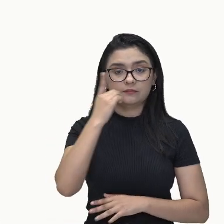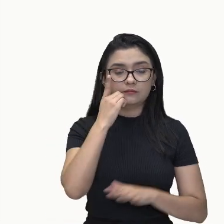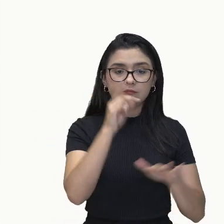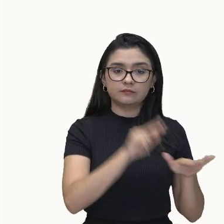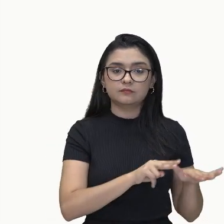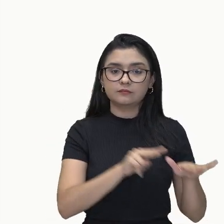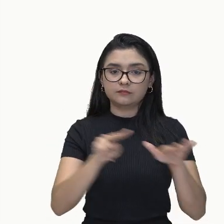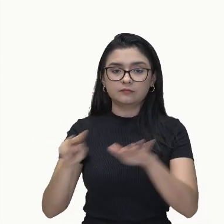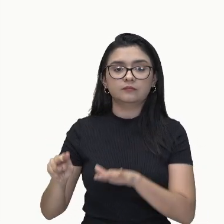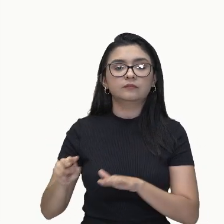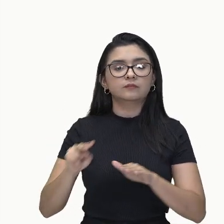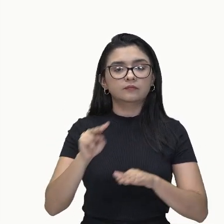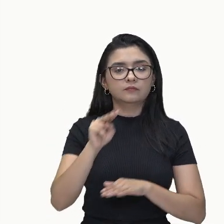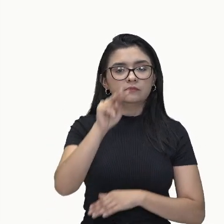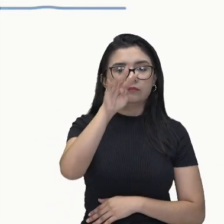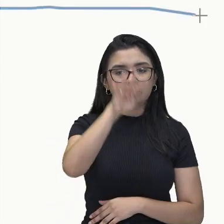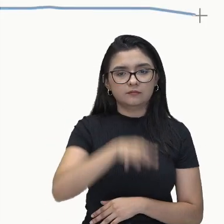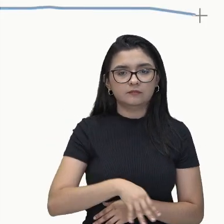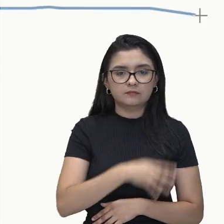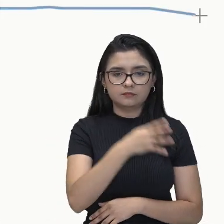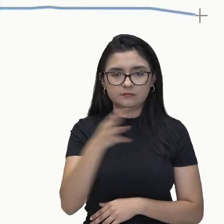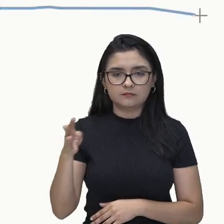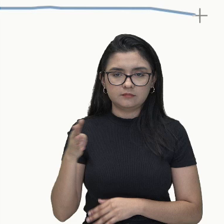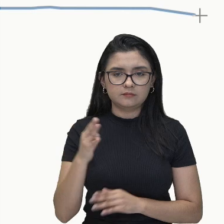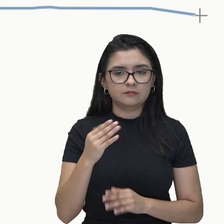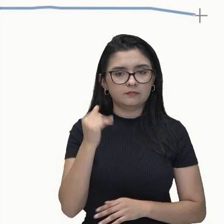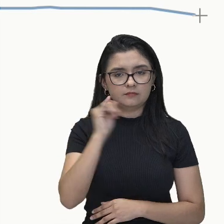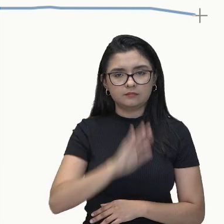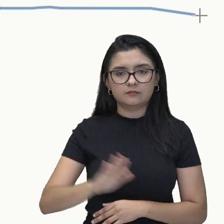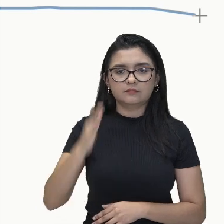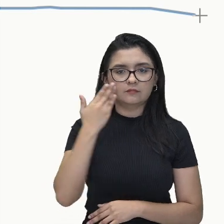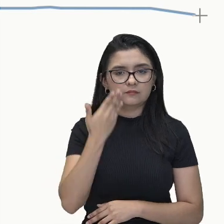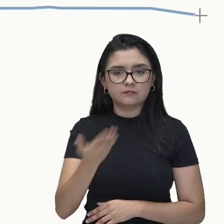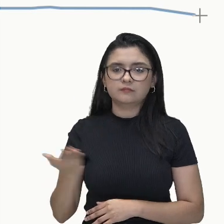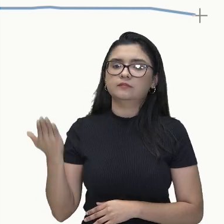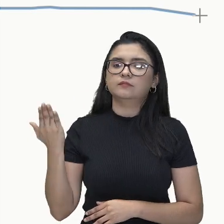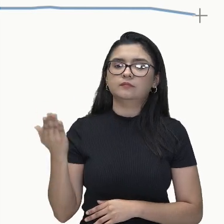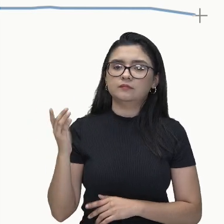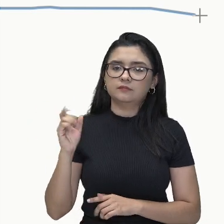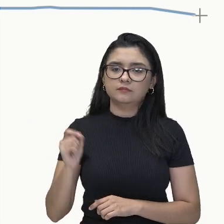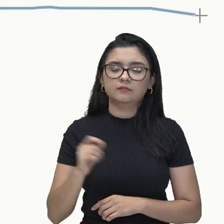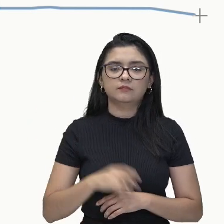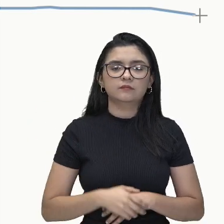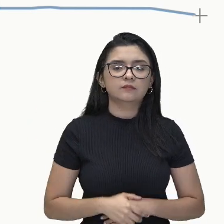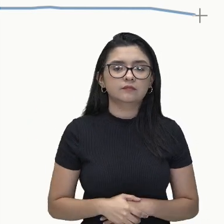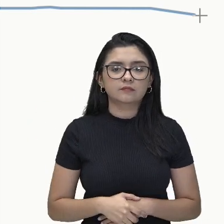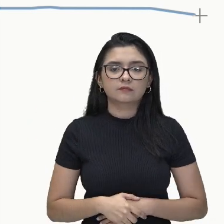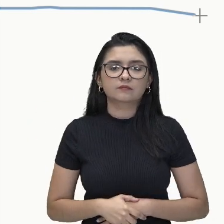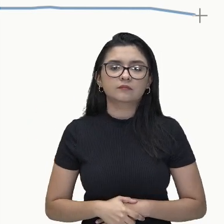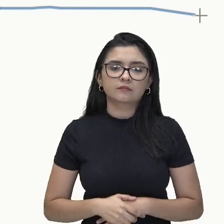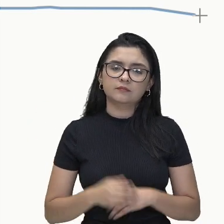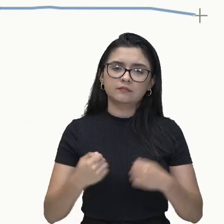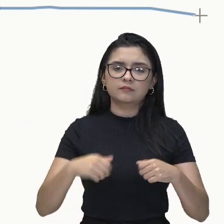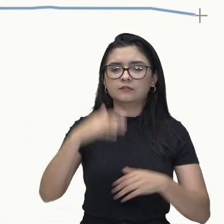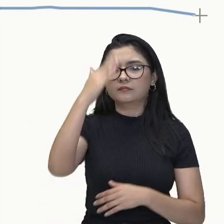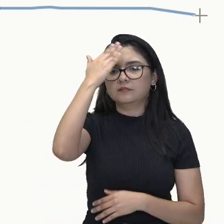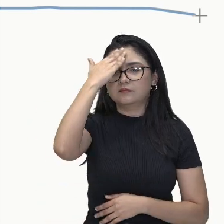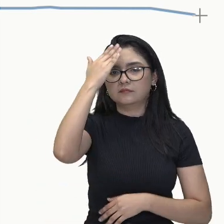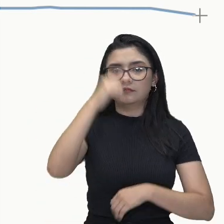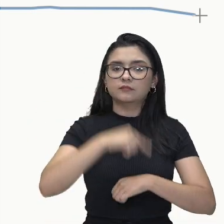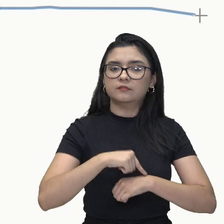vamos para Med tio noaro tio neita un un medor nos